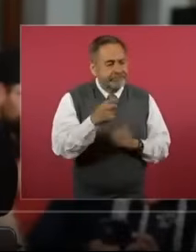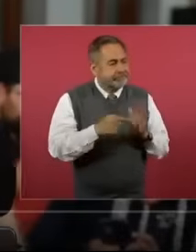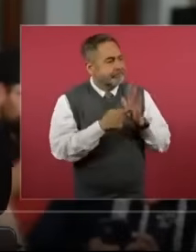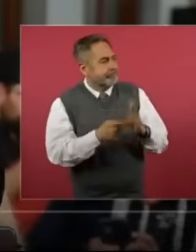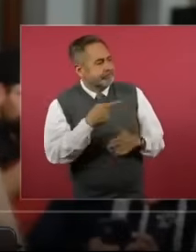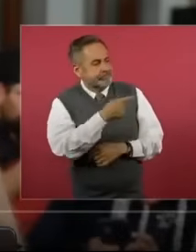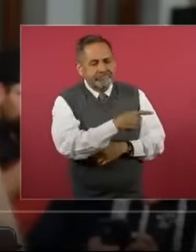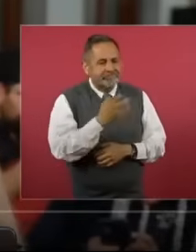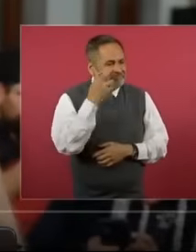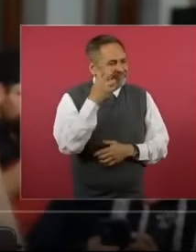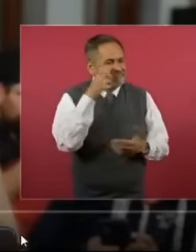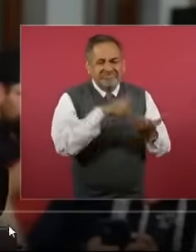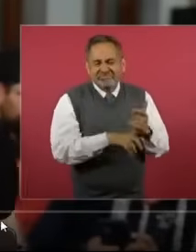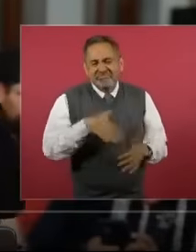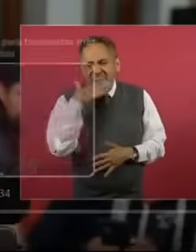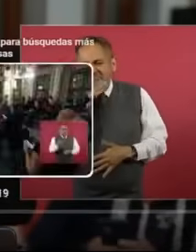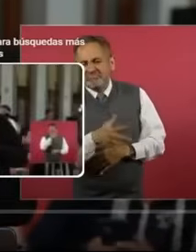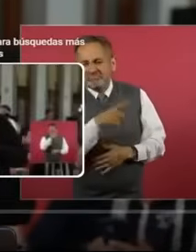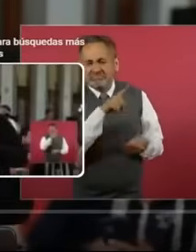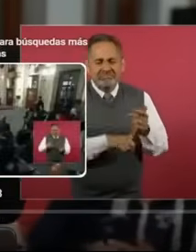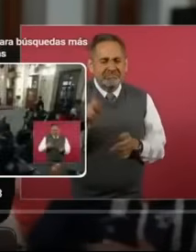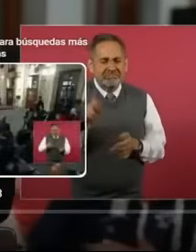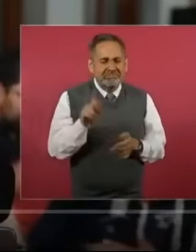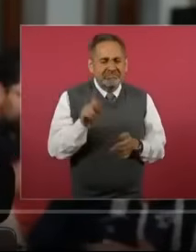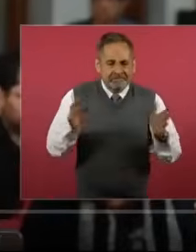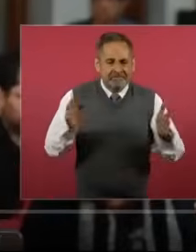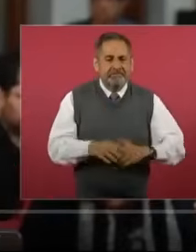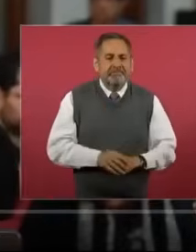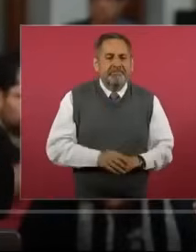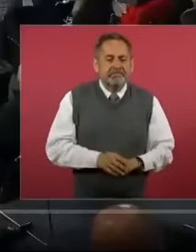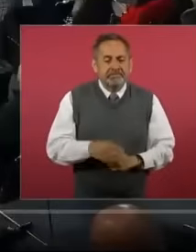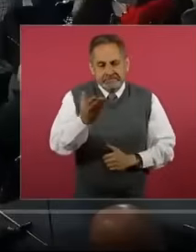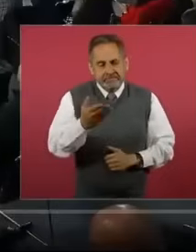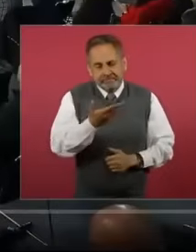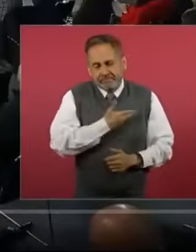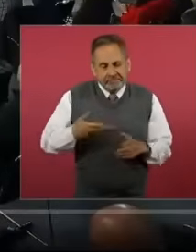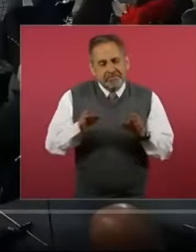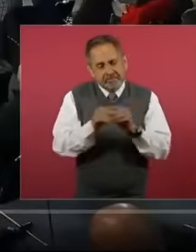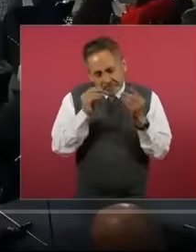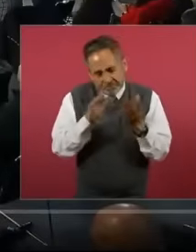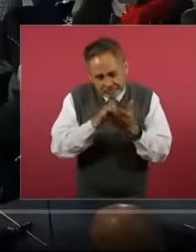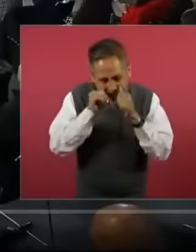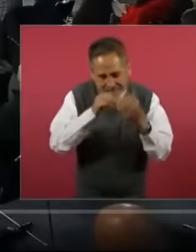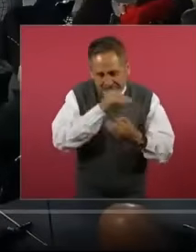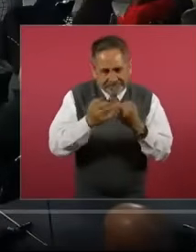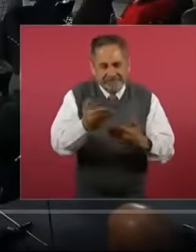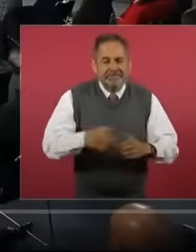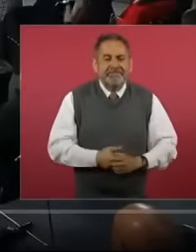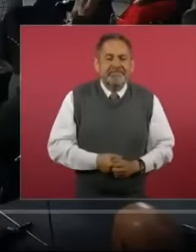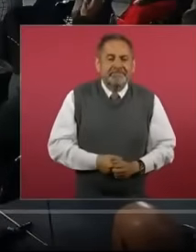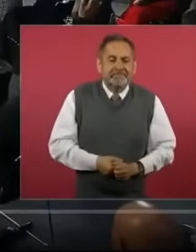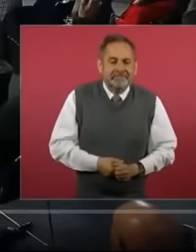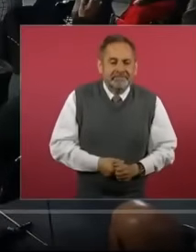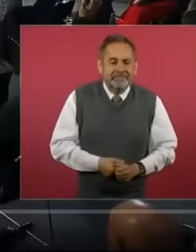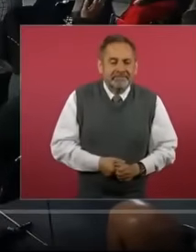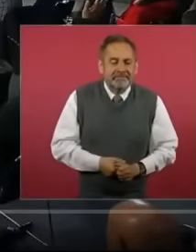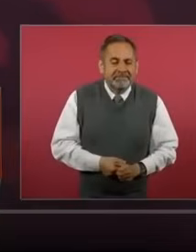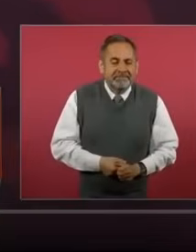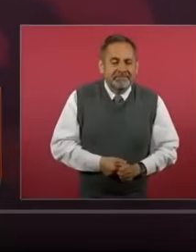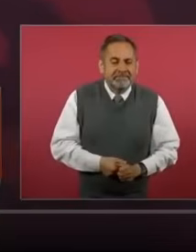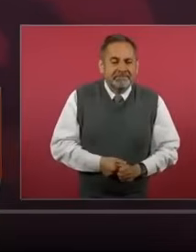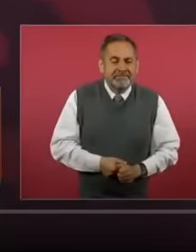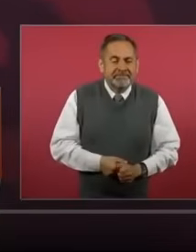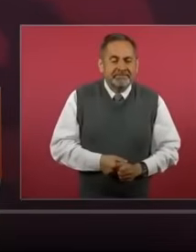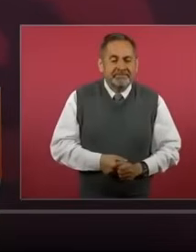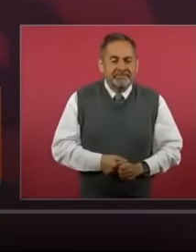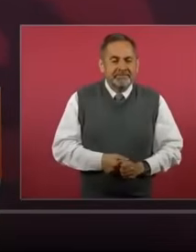se voltean a ver, pues dicen que la desgracia es que porque no le echamos ganas, que porque somos un país de perezosos. Así